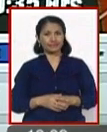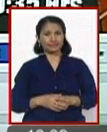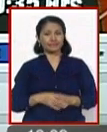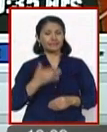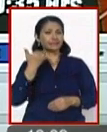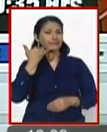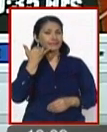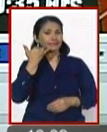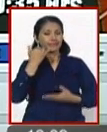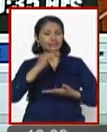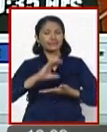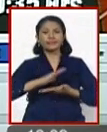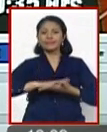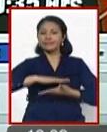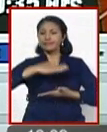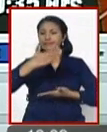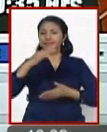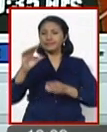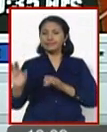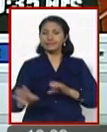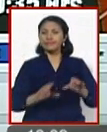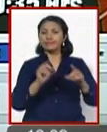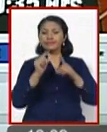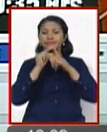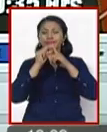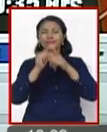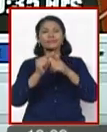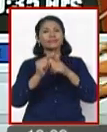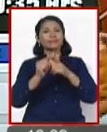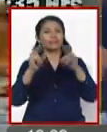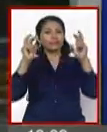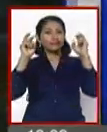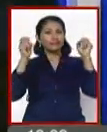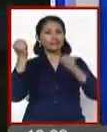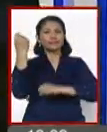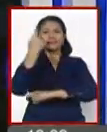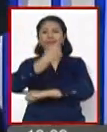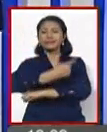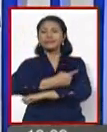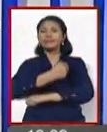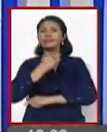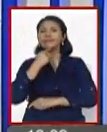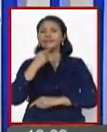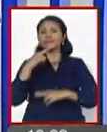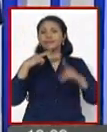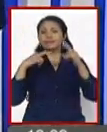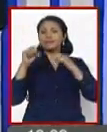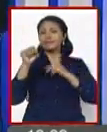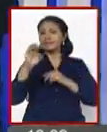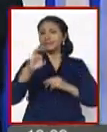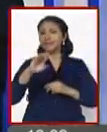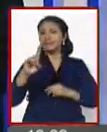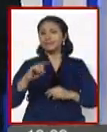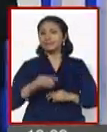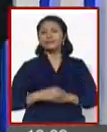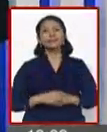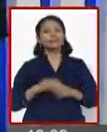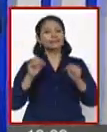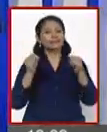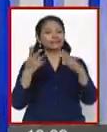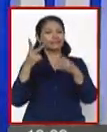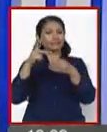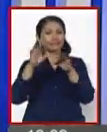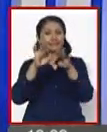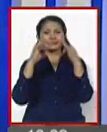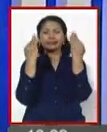de su teléfono celular, su computadora, su tablet y coloque simplemente esta palabra, no se olvide, Al Día Noticias SCZ en el buscador y así podrá